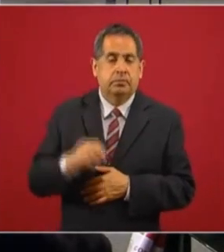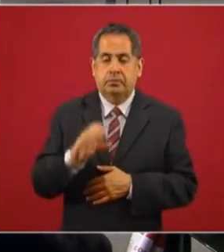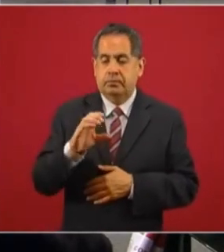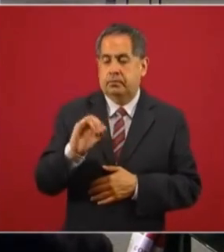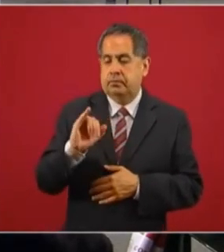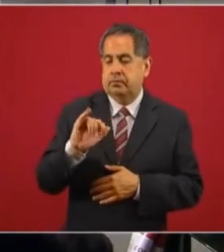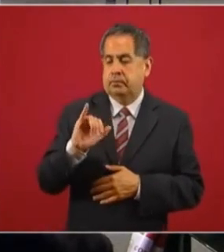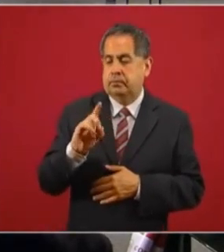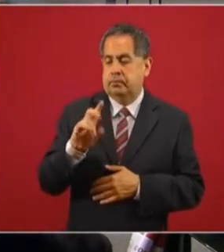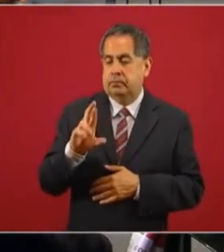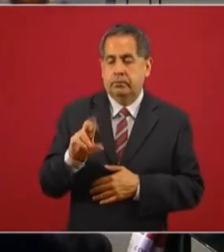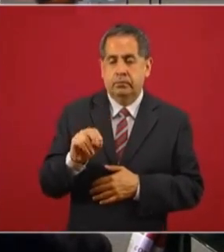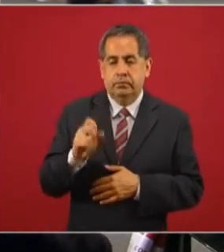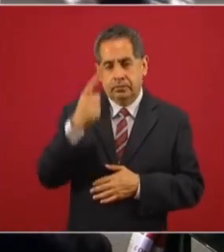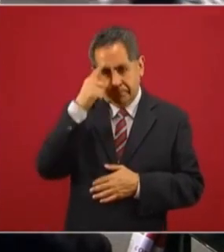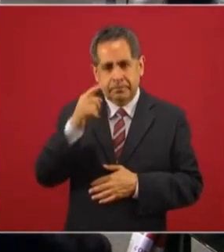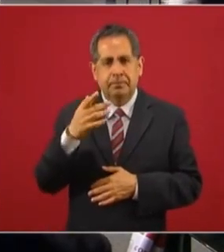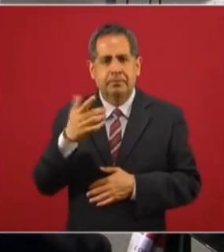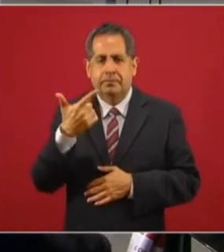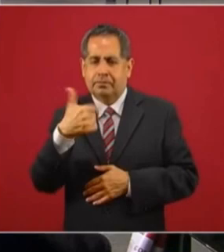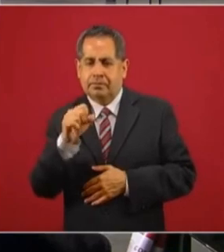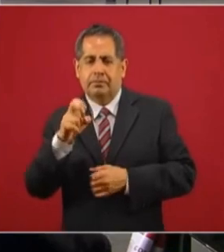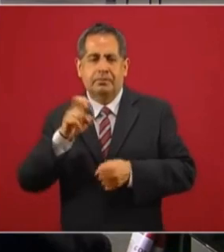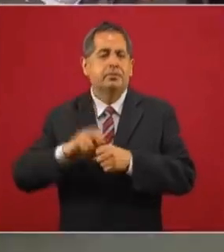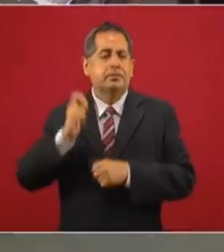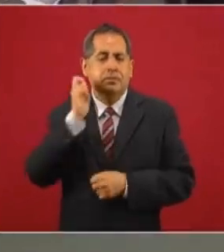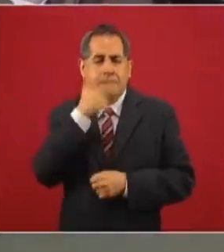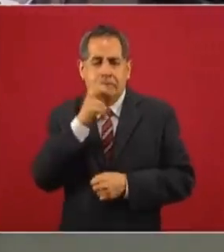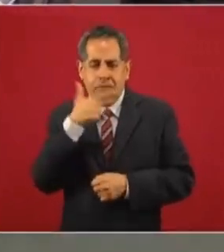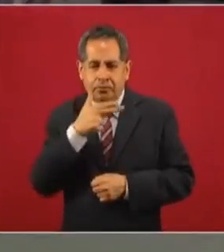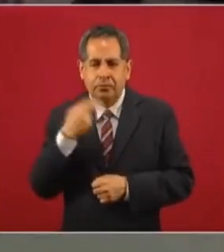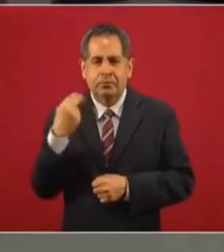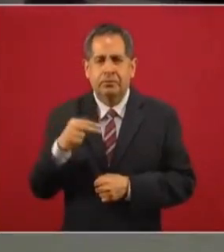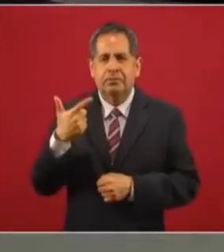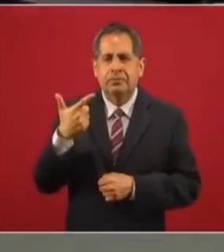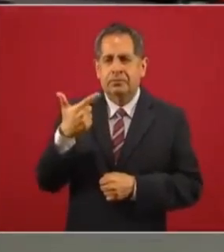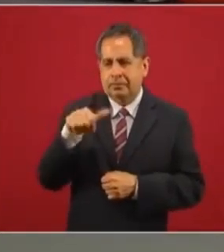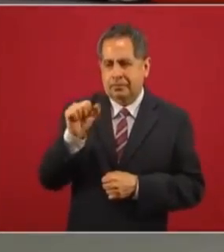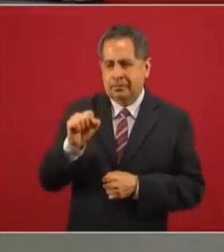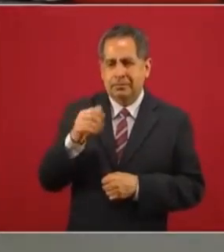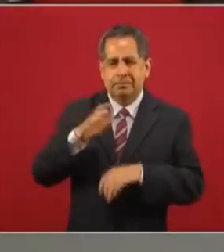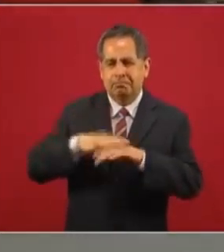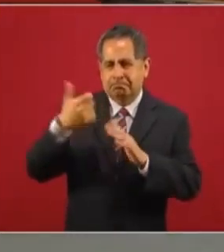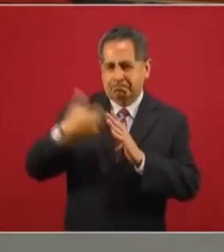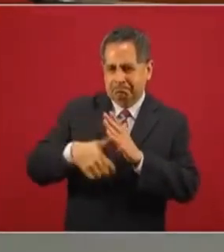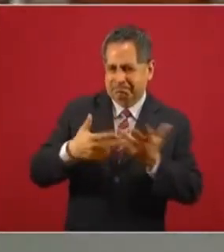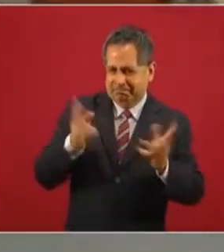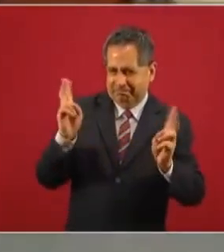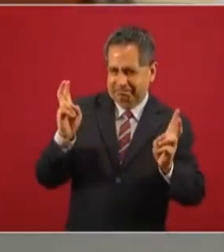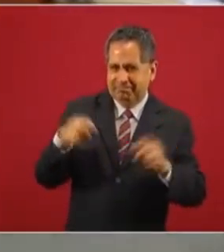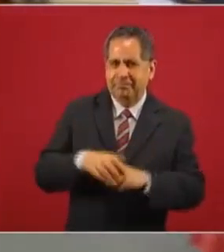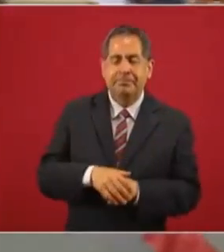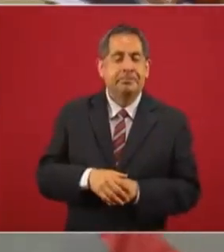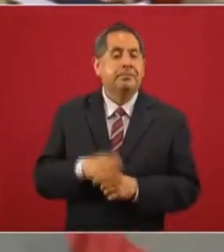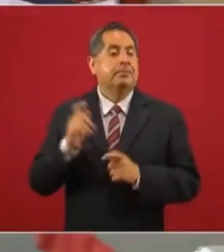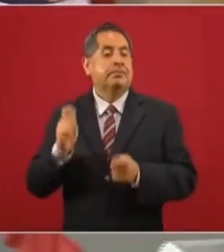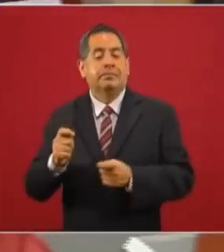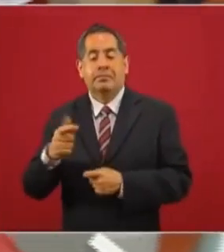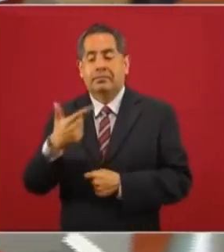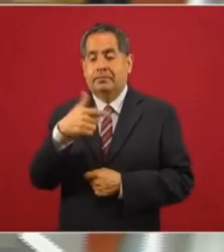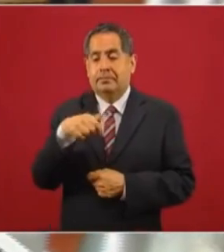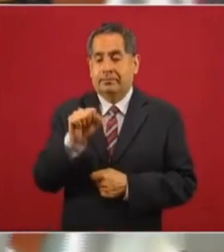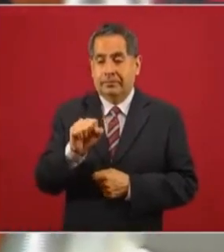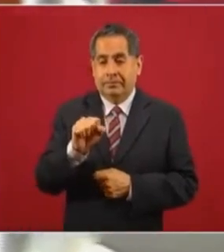cilindros y equipos para gas de Chihuahua, gas económico es como se comercializa y recibe de parte de gas